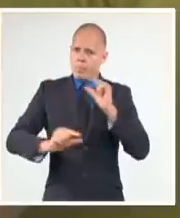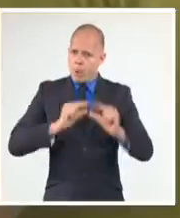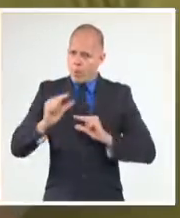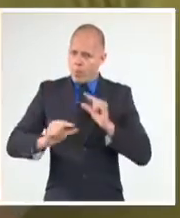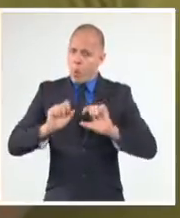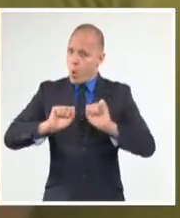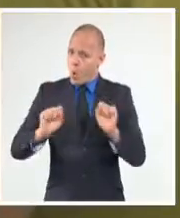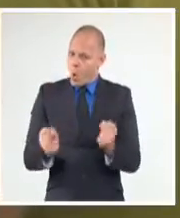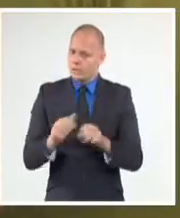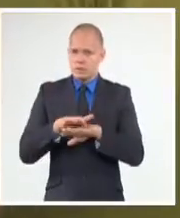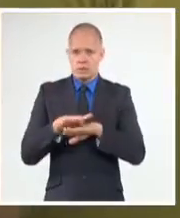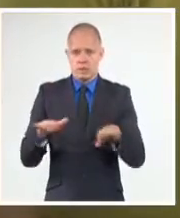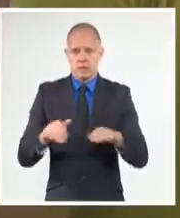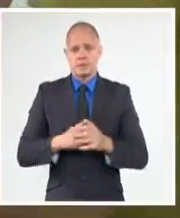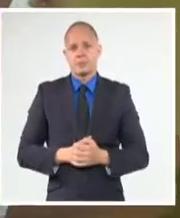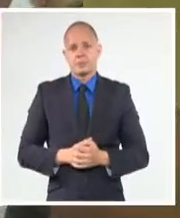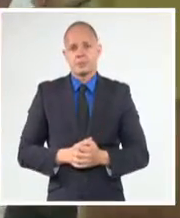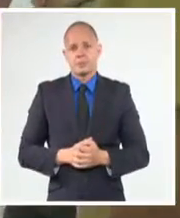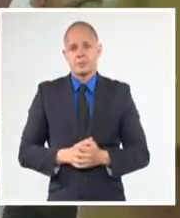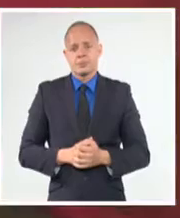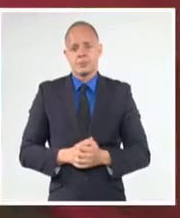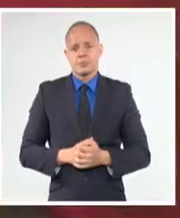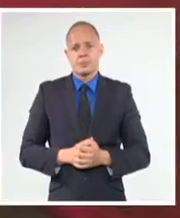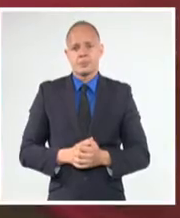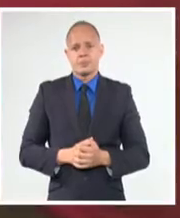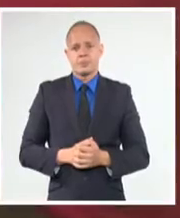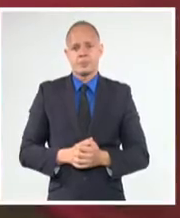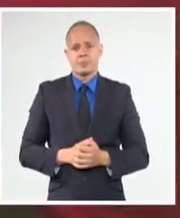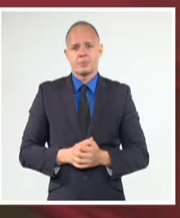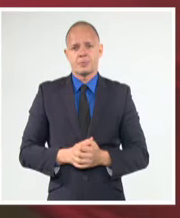social frenada hasta este momento por la pandemia.